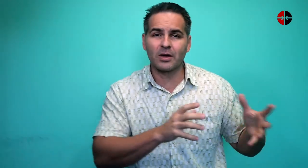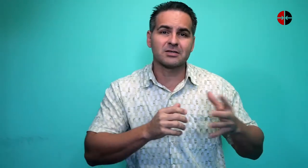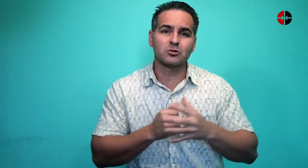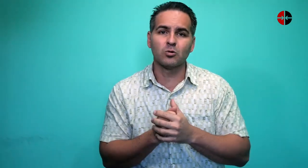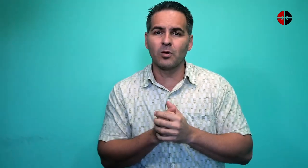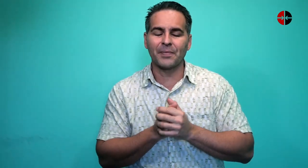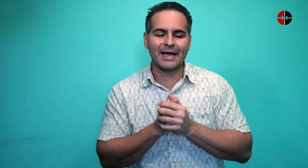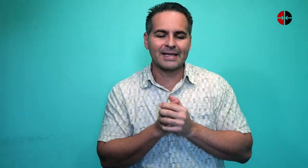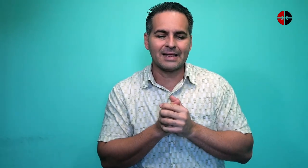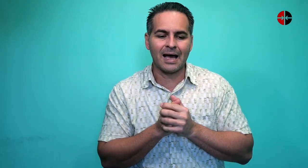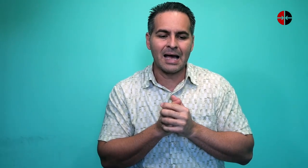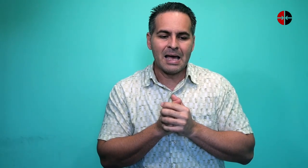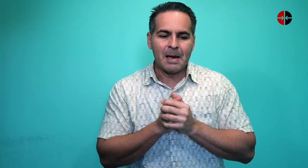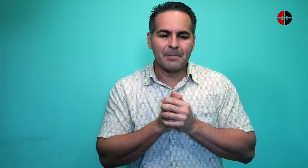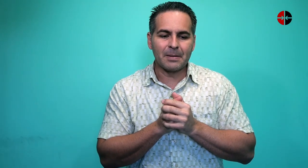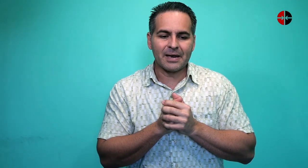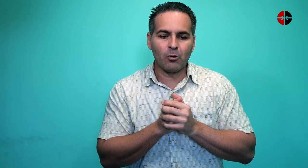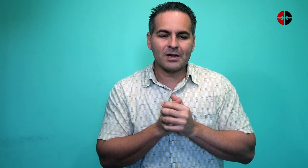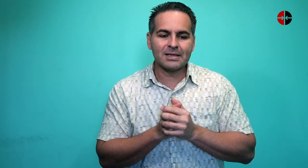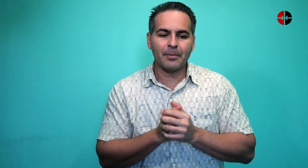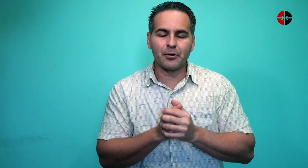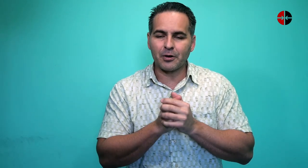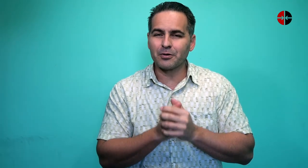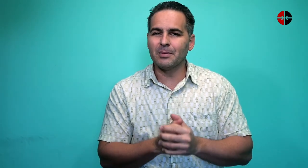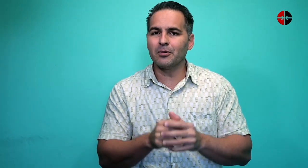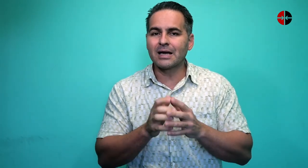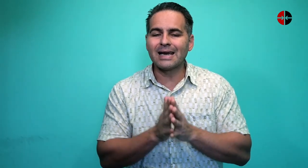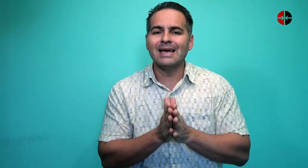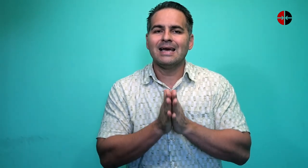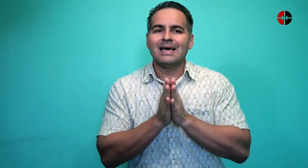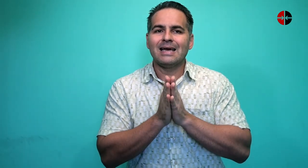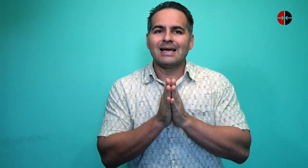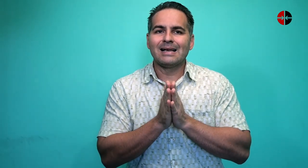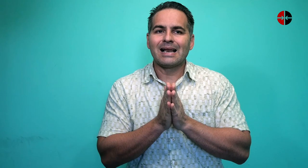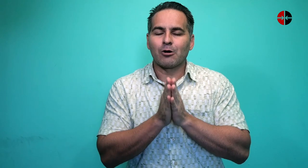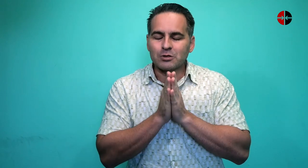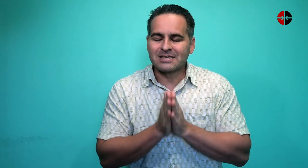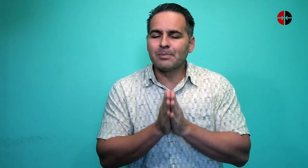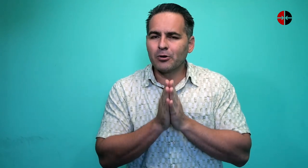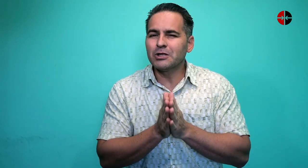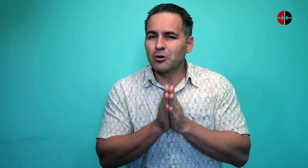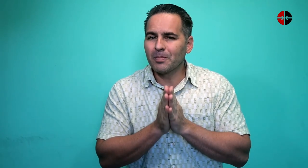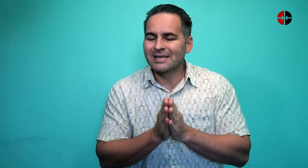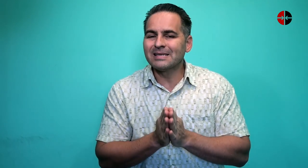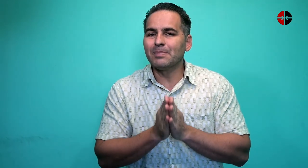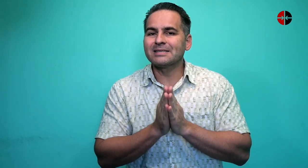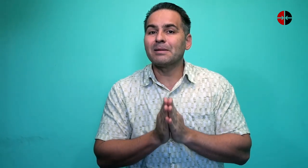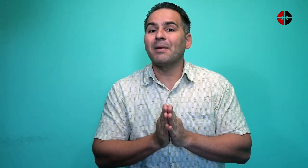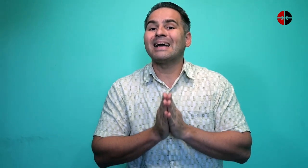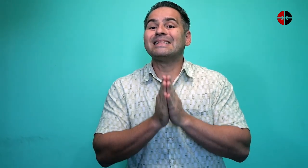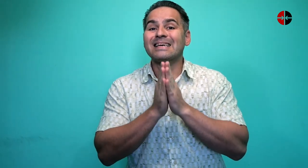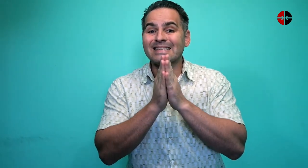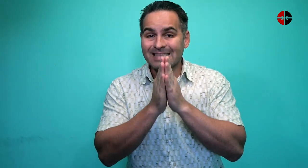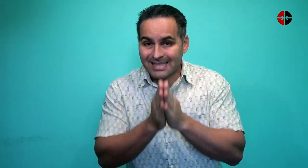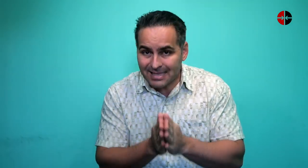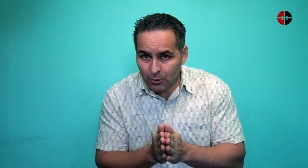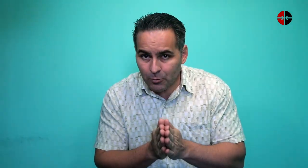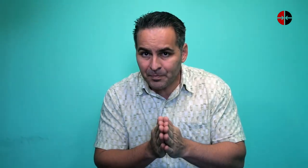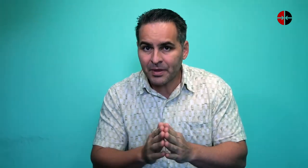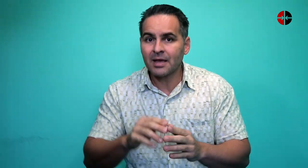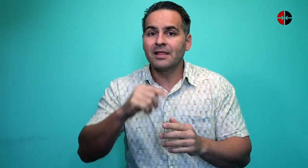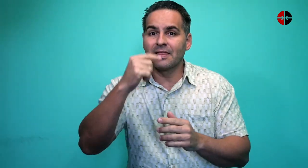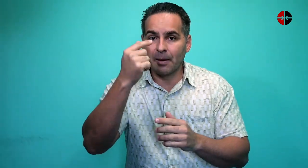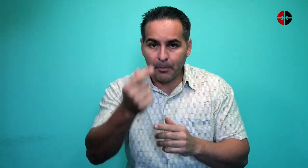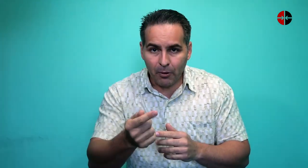al resultado que se tuvo en esta primera vuelta pero recordemos que el acontecer político en Brasil va a ser más interesante